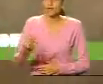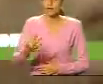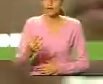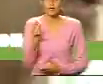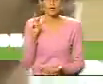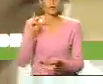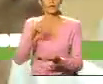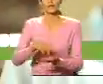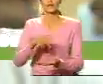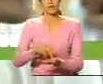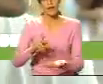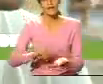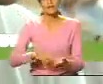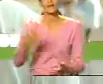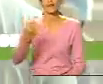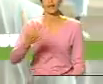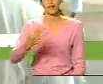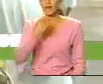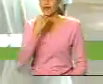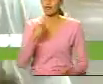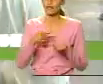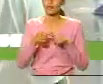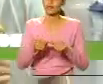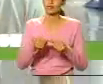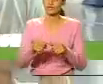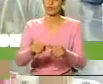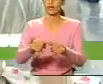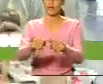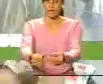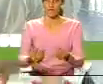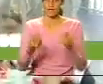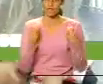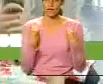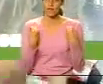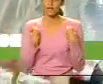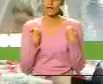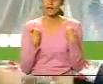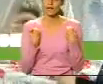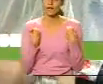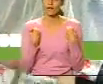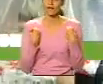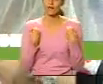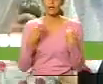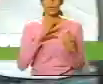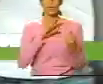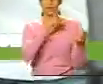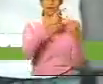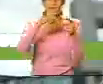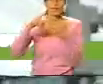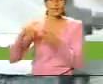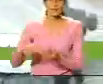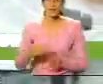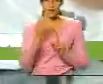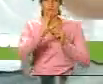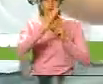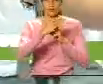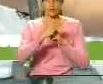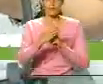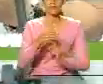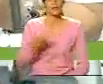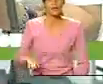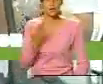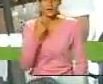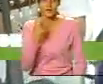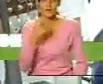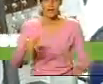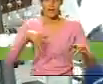los protagonistas realmente de mantener viva nuestra diversidad cultural. Cabe destacar